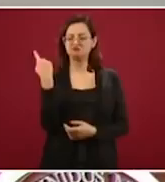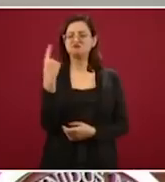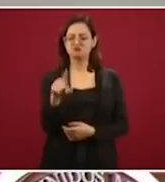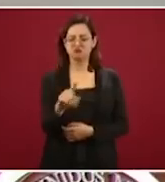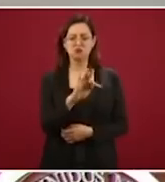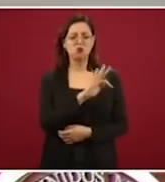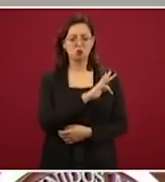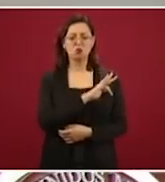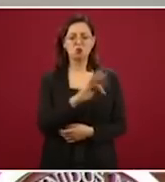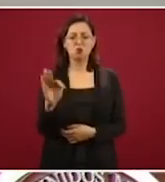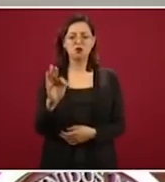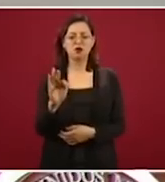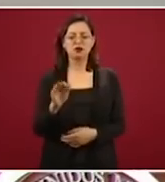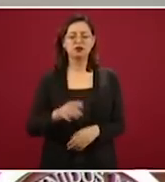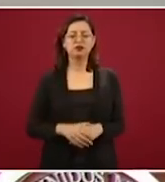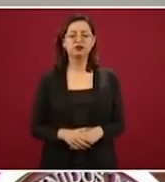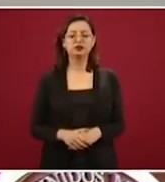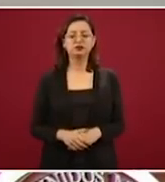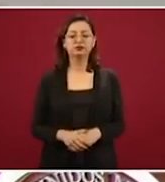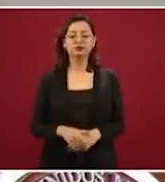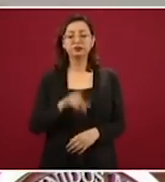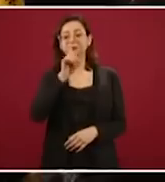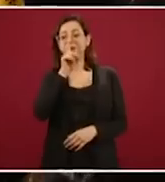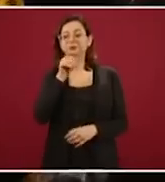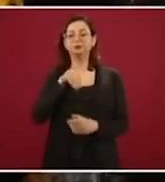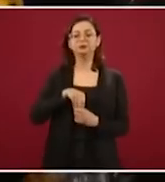no ser tapadera.